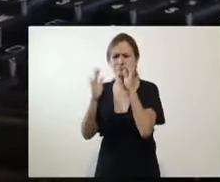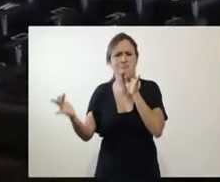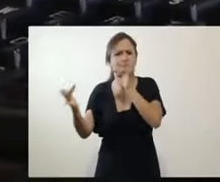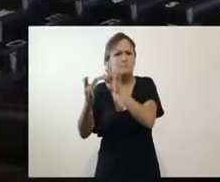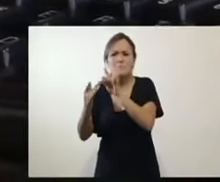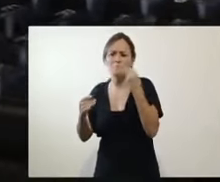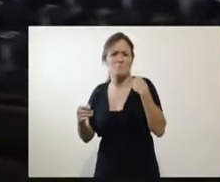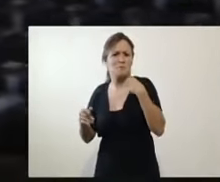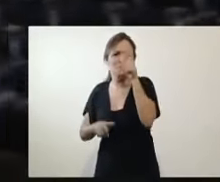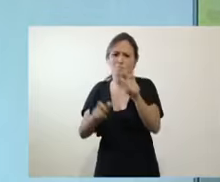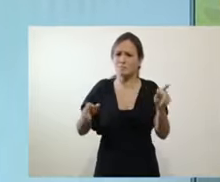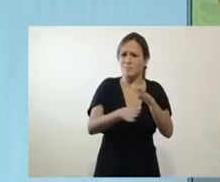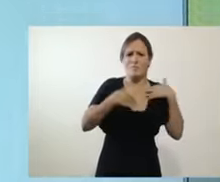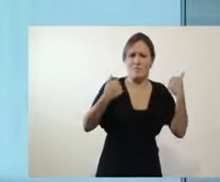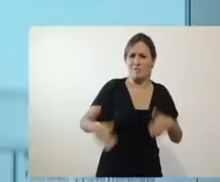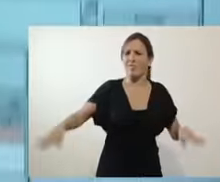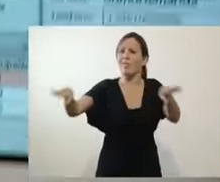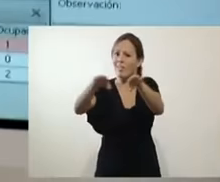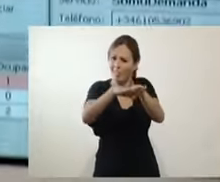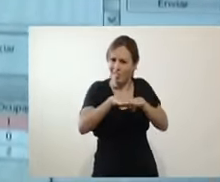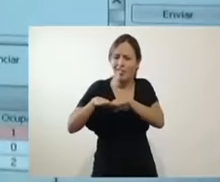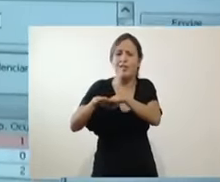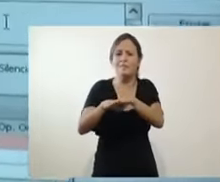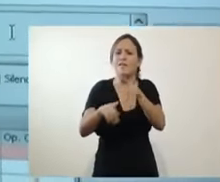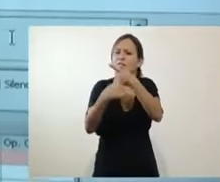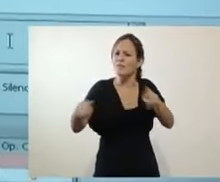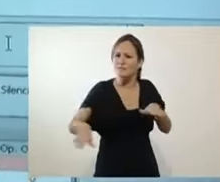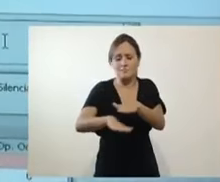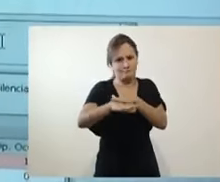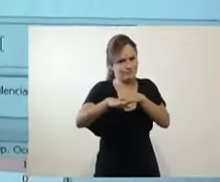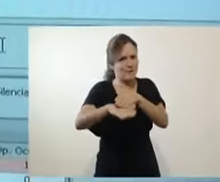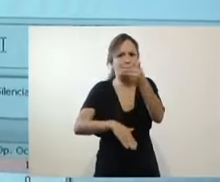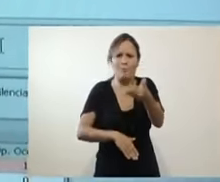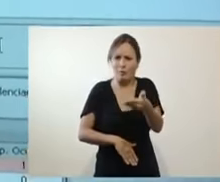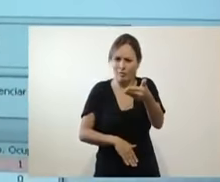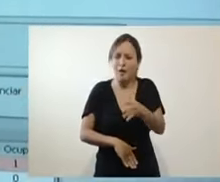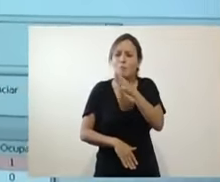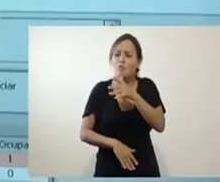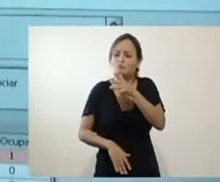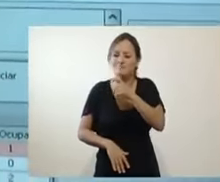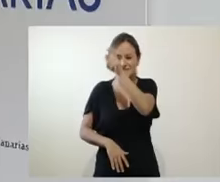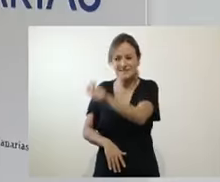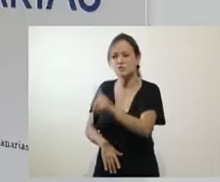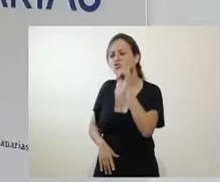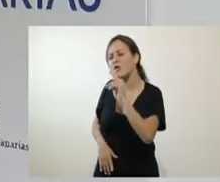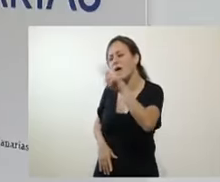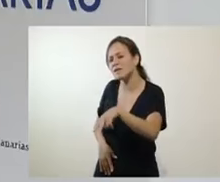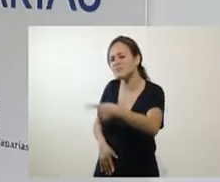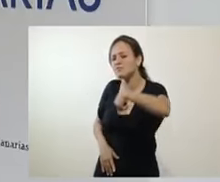ciudadano. La diferencia es fundamental para nosotros saber que es una persona sorda,